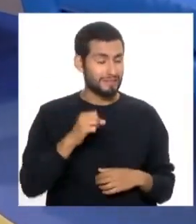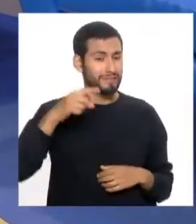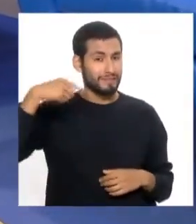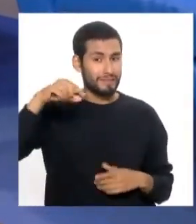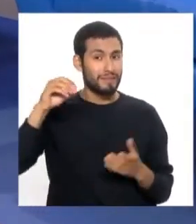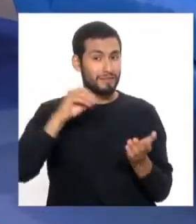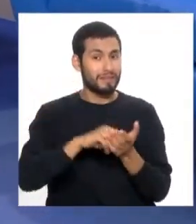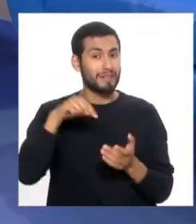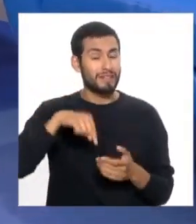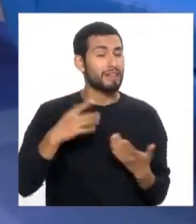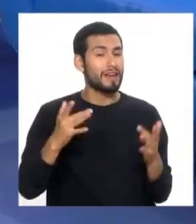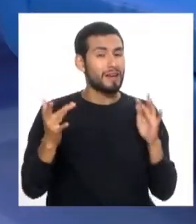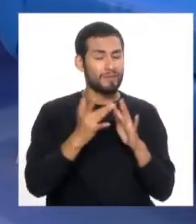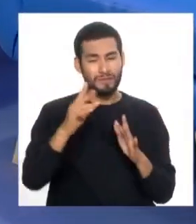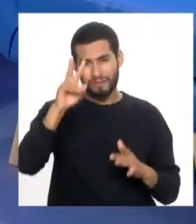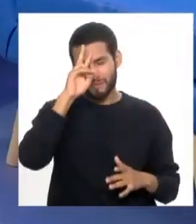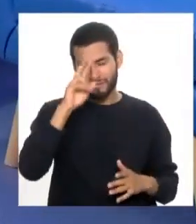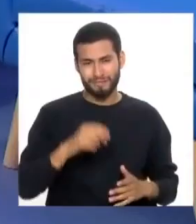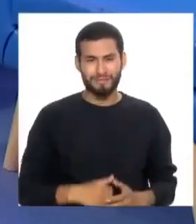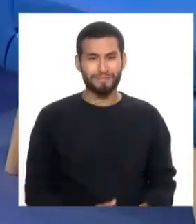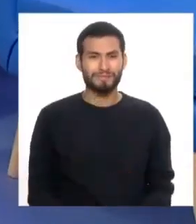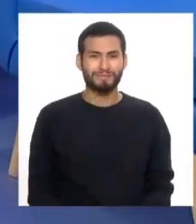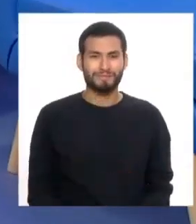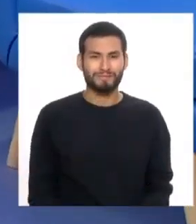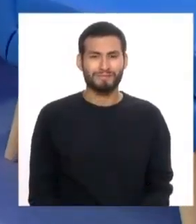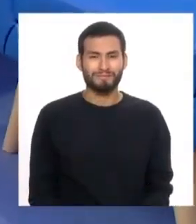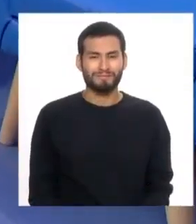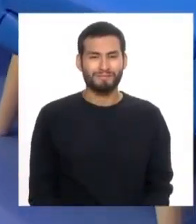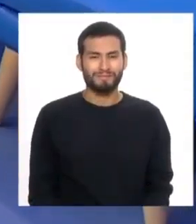Regresamos con más. Esto es Conecta Perú.